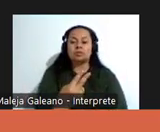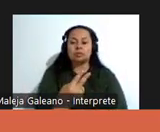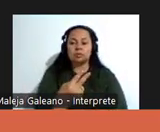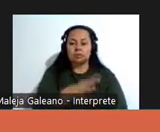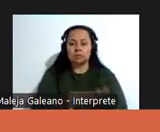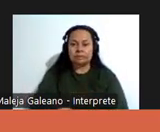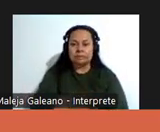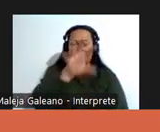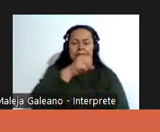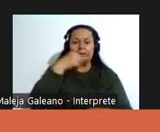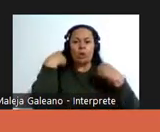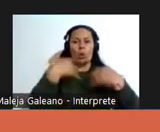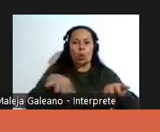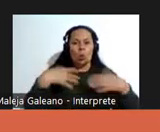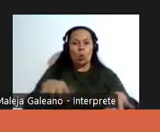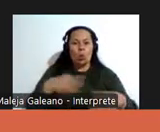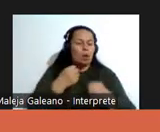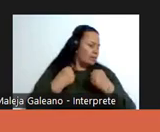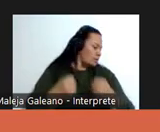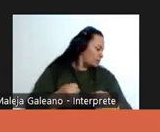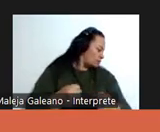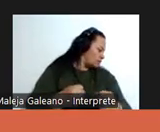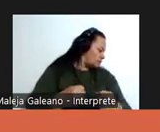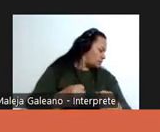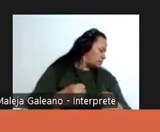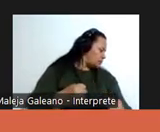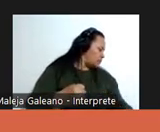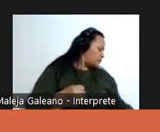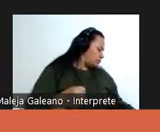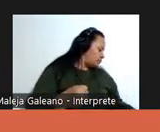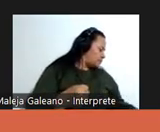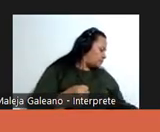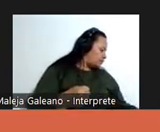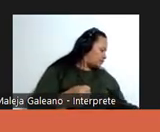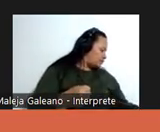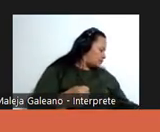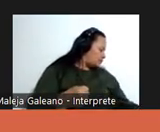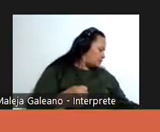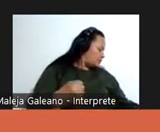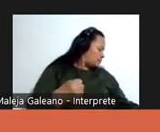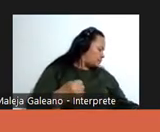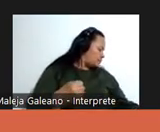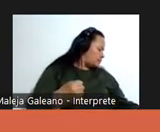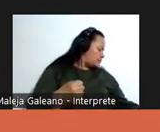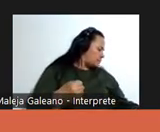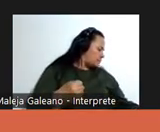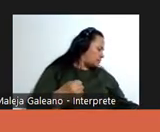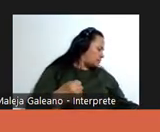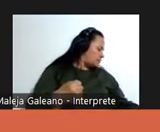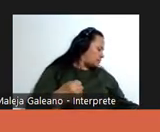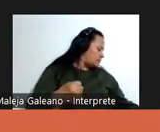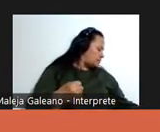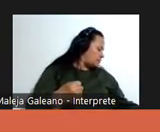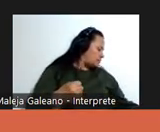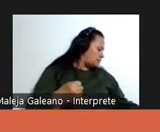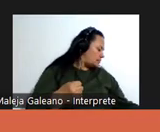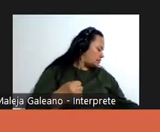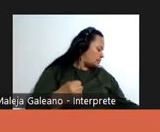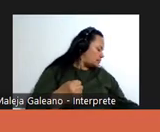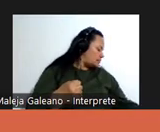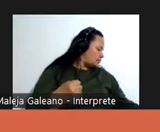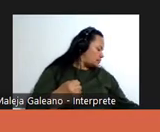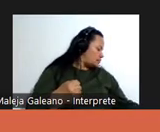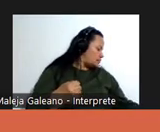es duro. Y las cartografías del cuerpo, en su gran mayoría, no tienen voces. Solamente tienen símbolos. Y